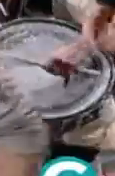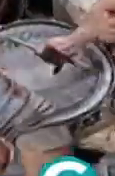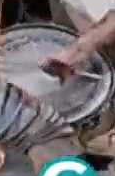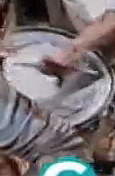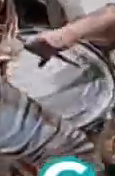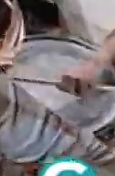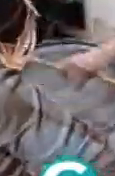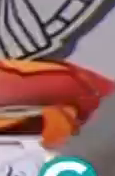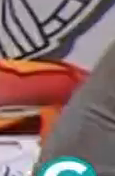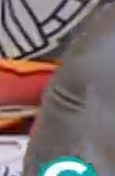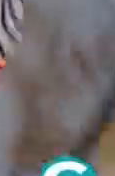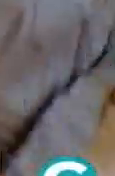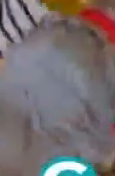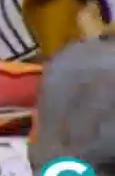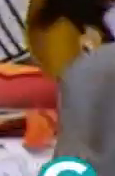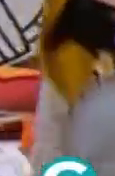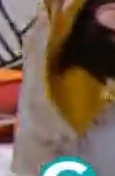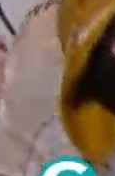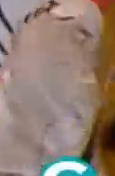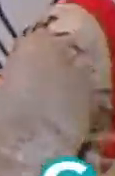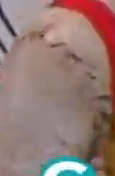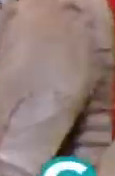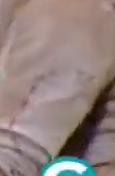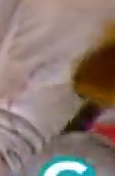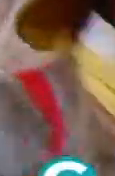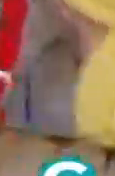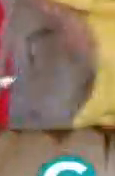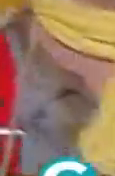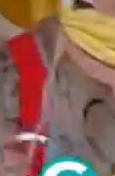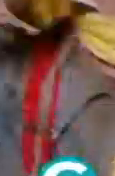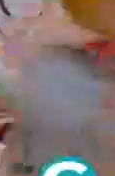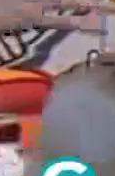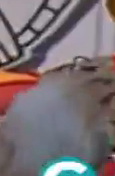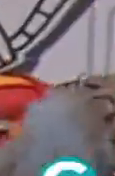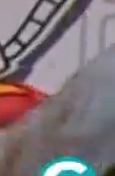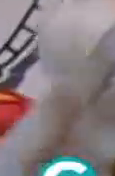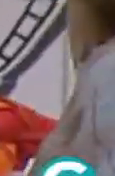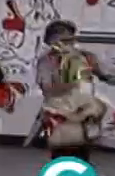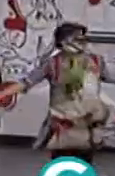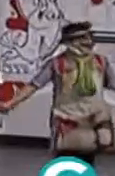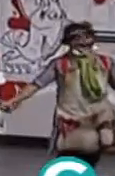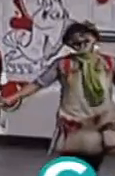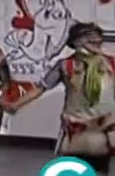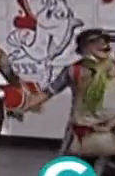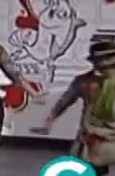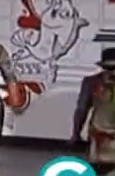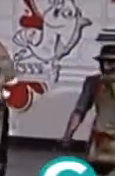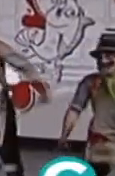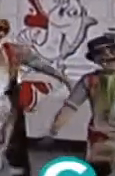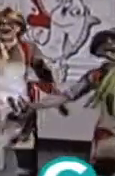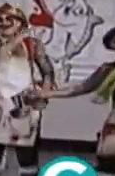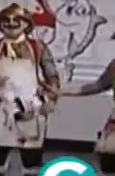corralón, una copita en el escalón, una oración en la madrugada. ¡Ay! Y desde la palma me casi en la